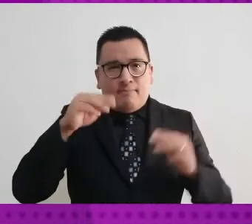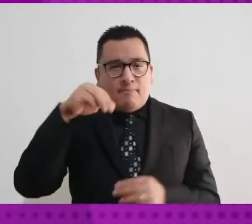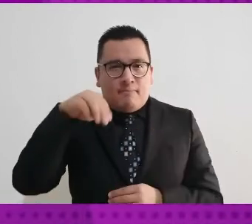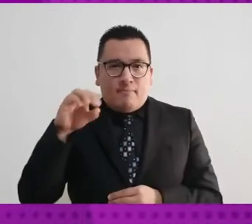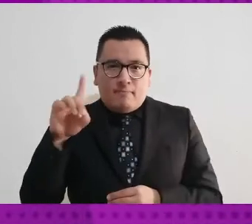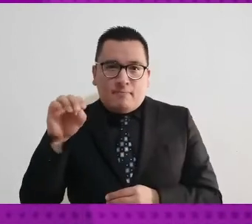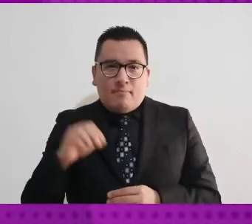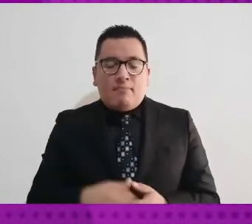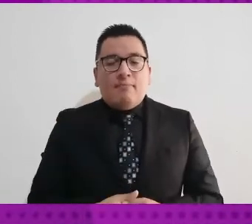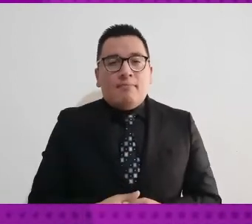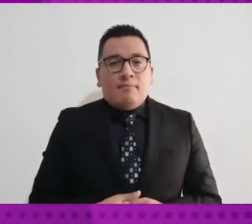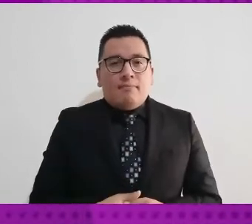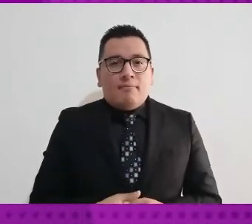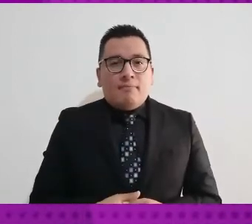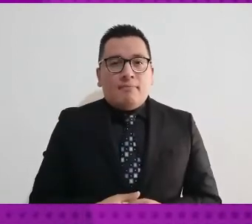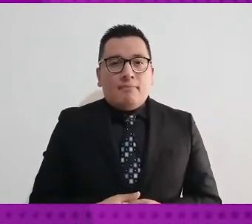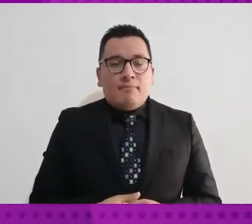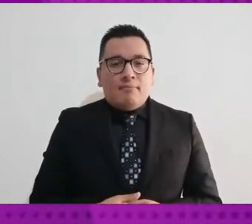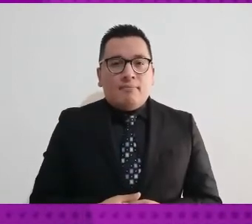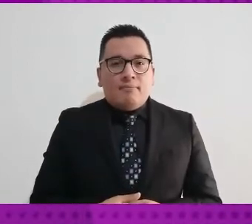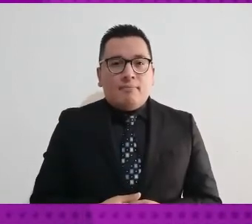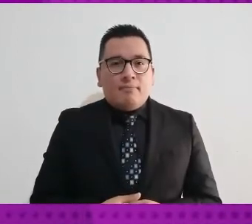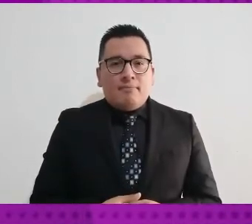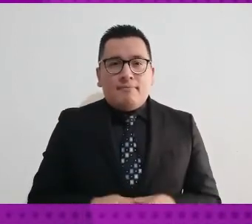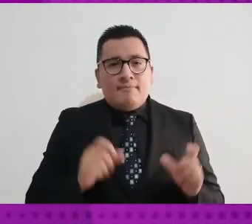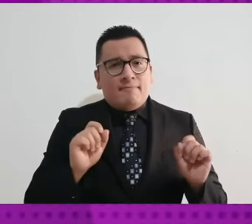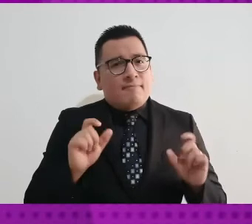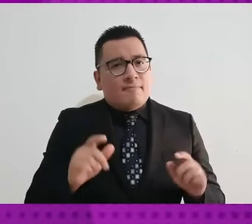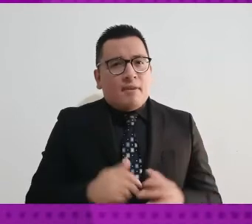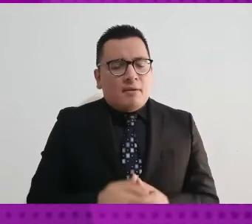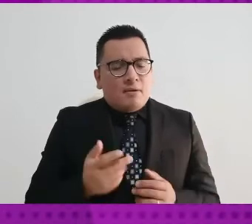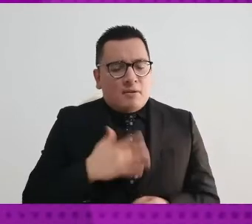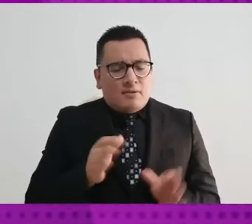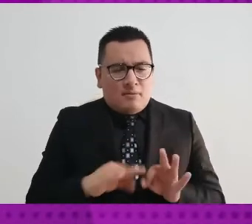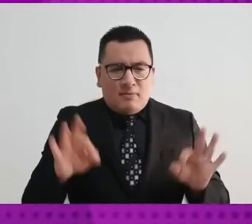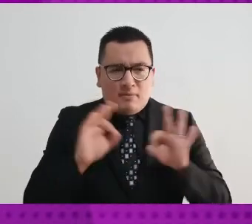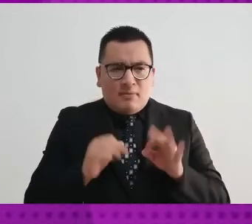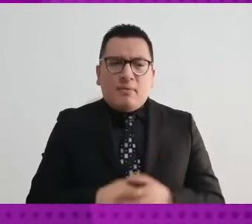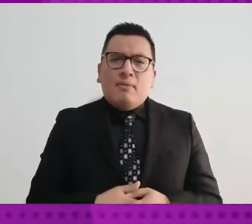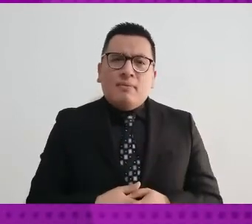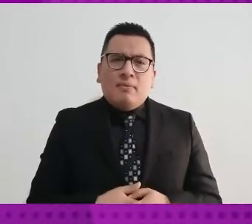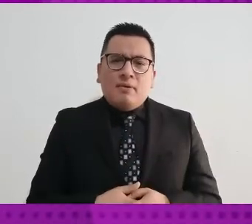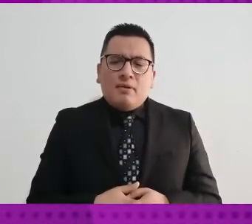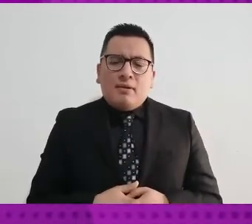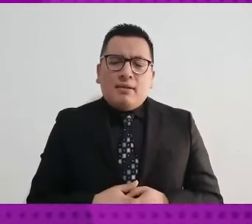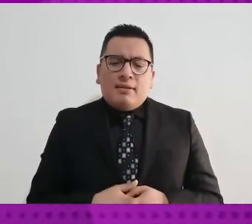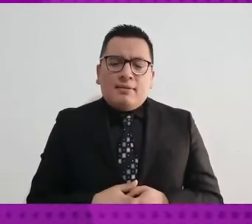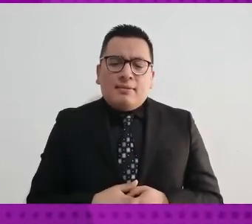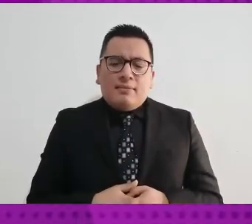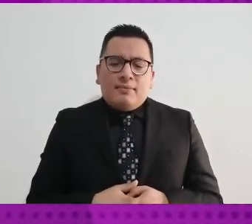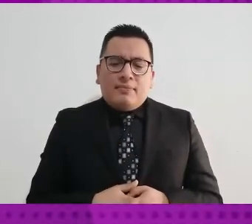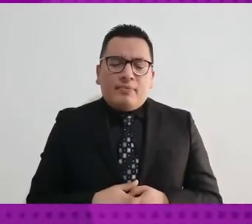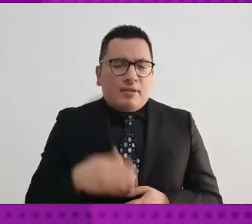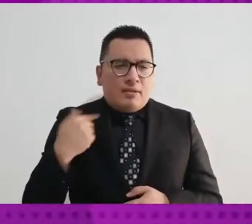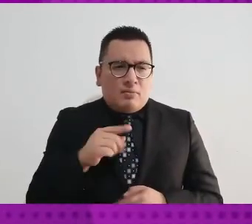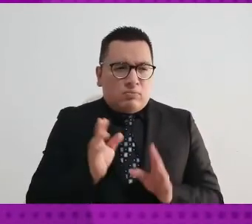la exposición de modo, pues también me parece que es importante destacar algo que